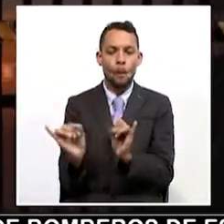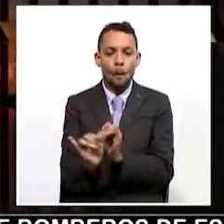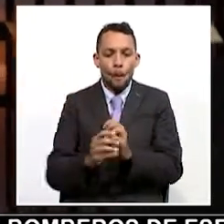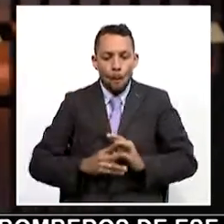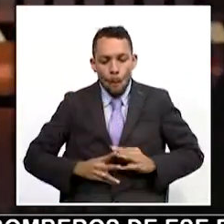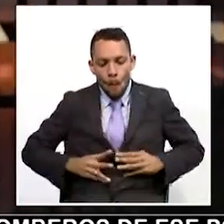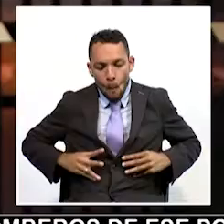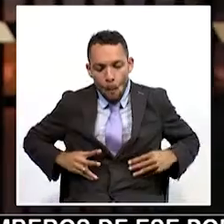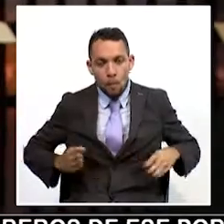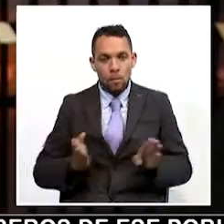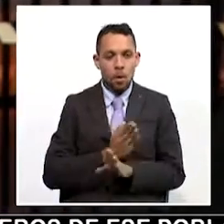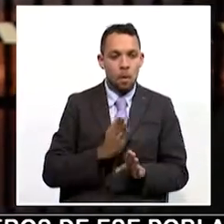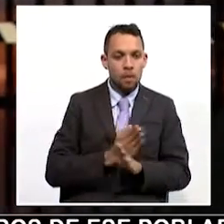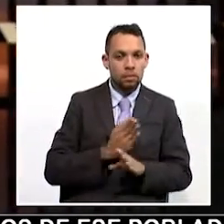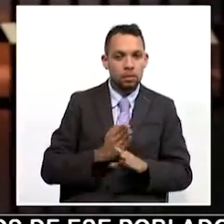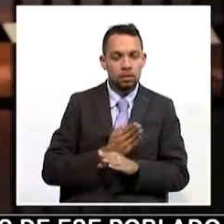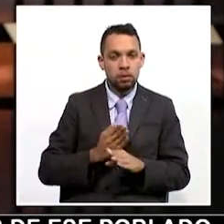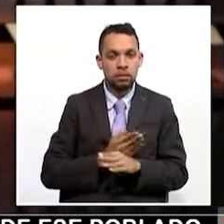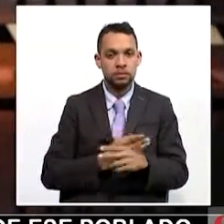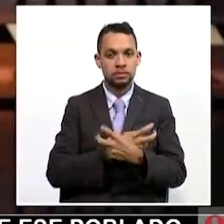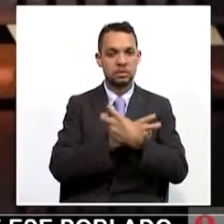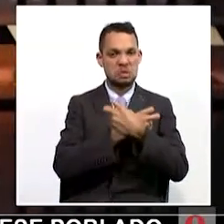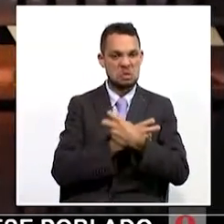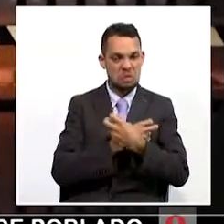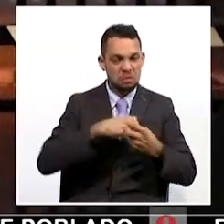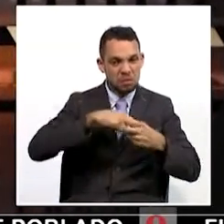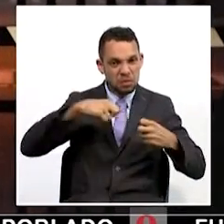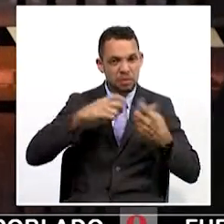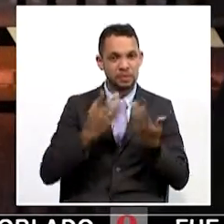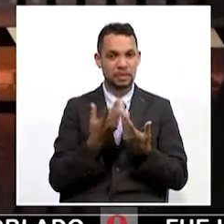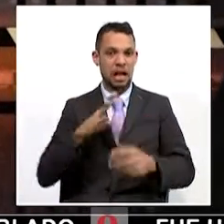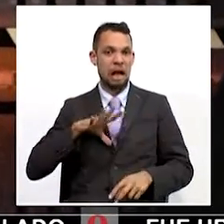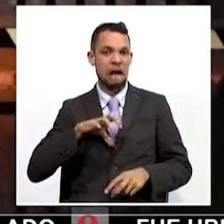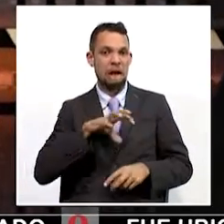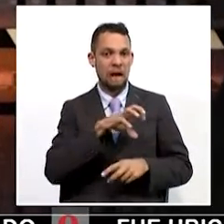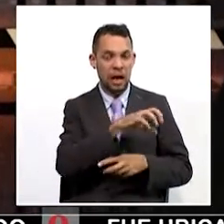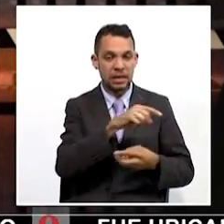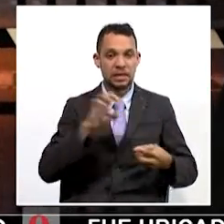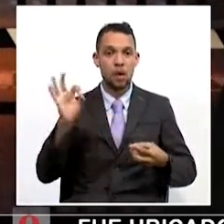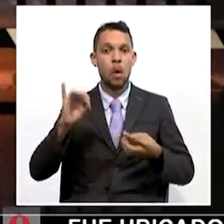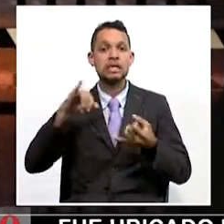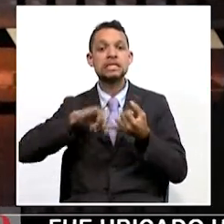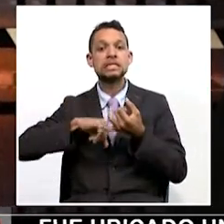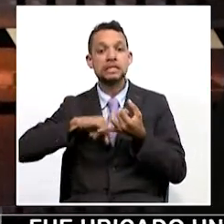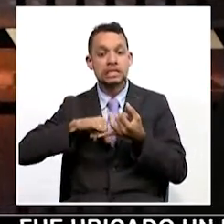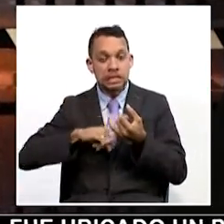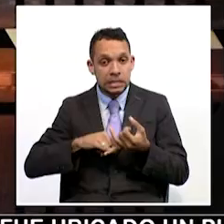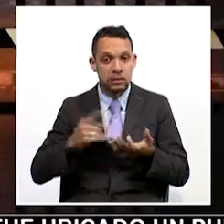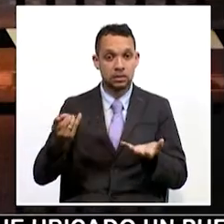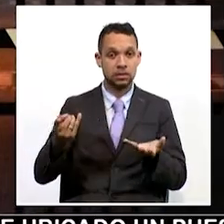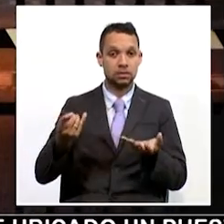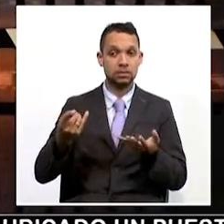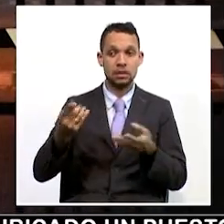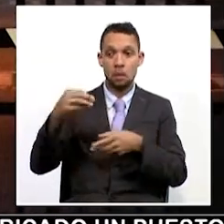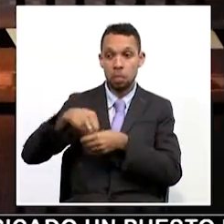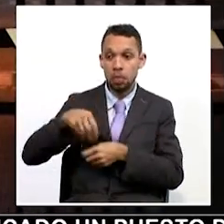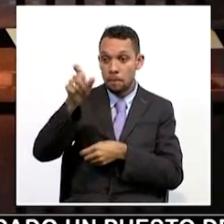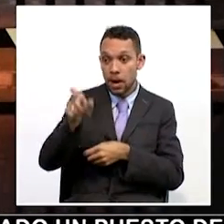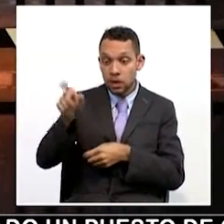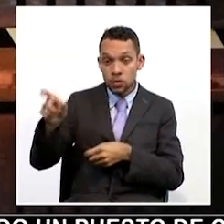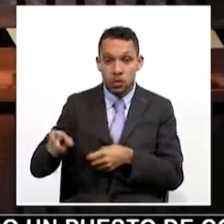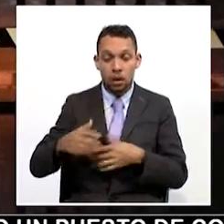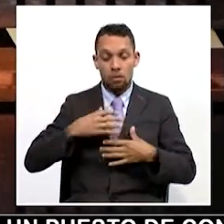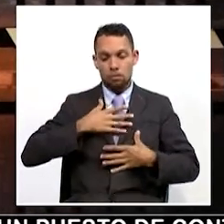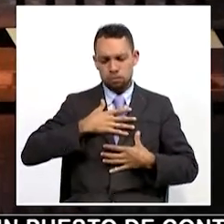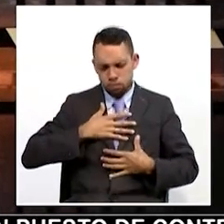tienen enfermedades de base como artritis, como lupus eritematoso, como cáncer, como VIH. También es importante recalcar eso, un paciente con tuberculosis